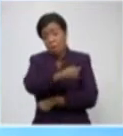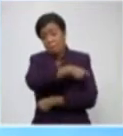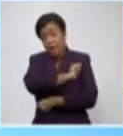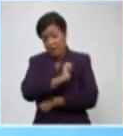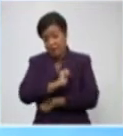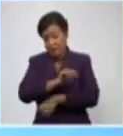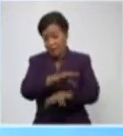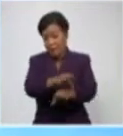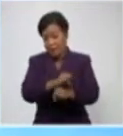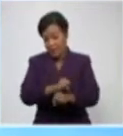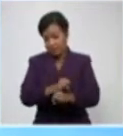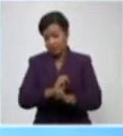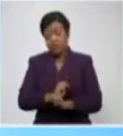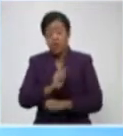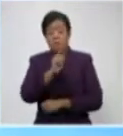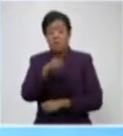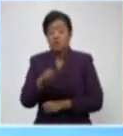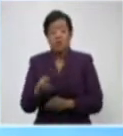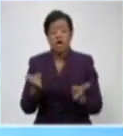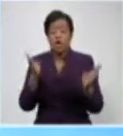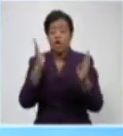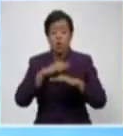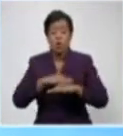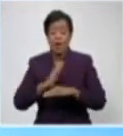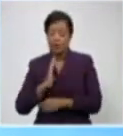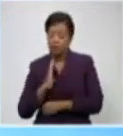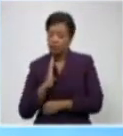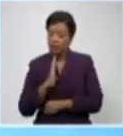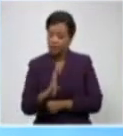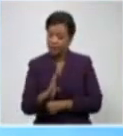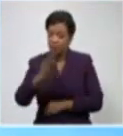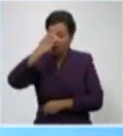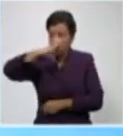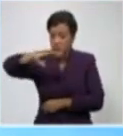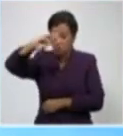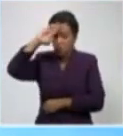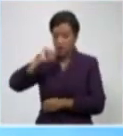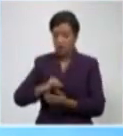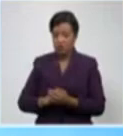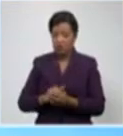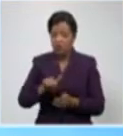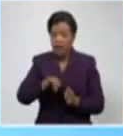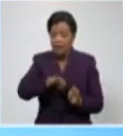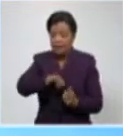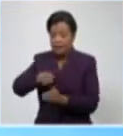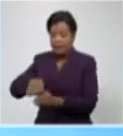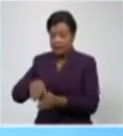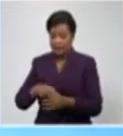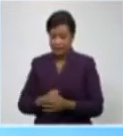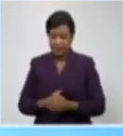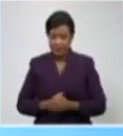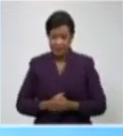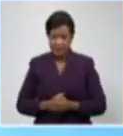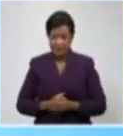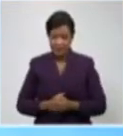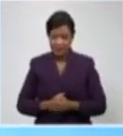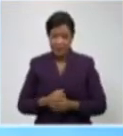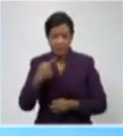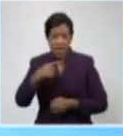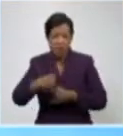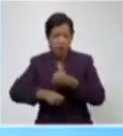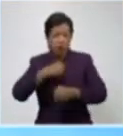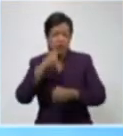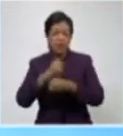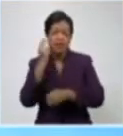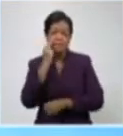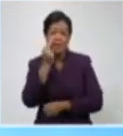que irrespetan la institucionalidad cubana se autoexcluyen. ¿Será coherente utilizar a Martí